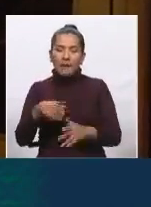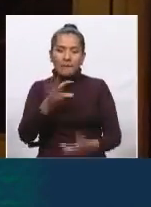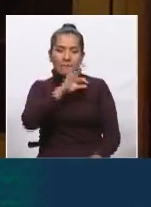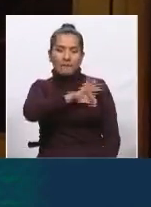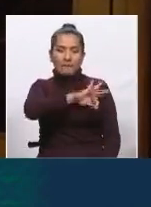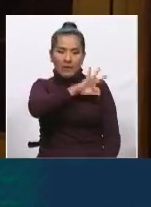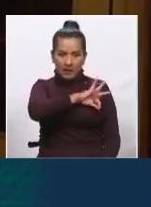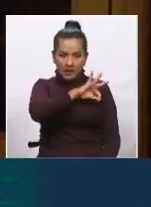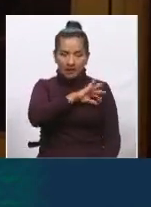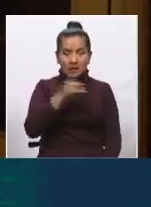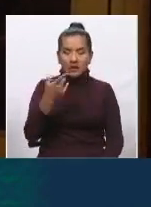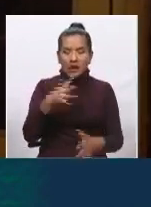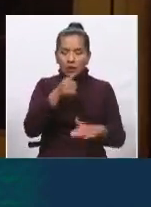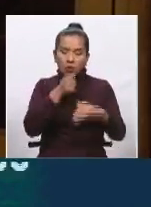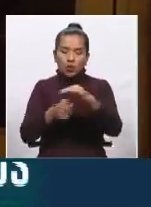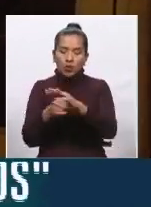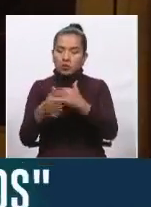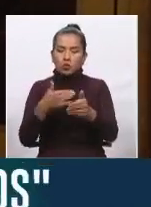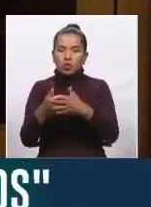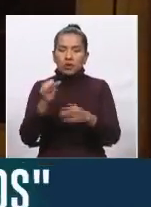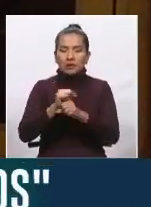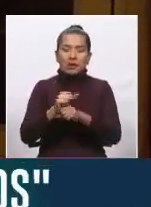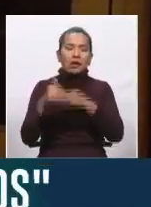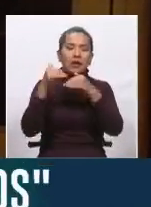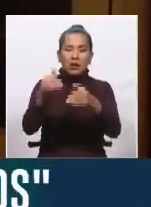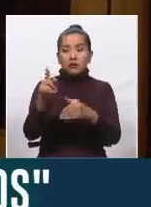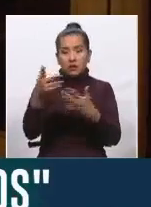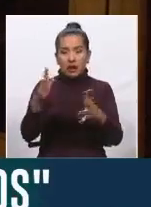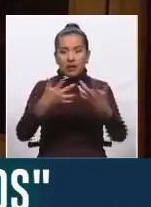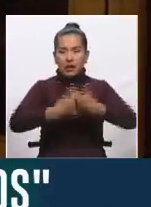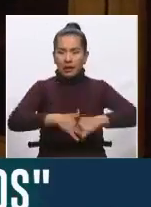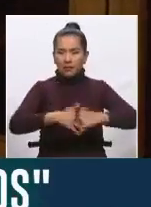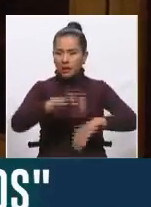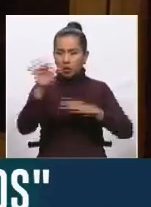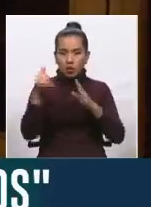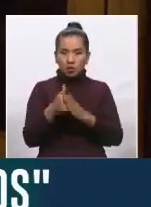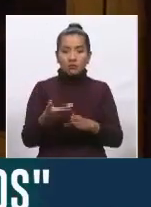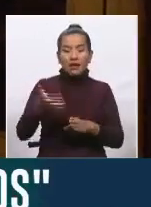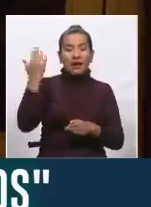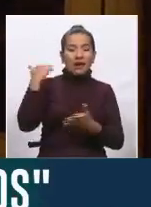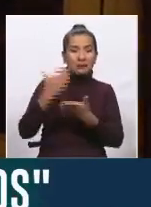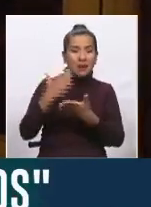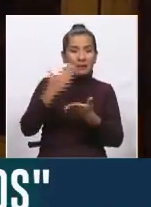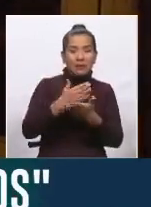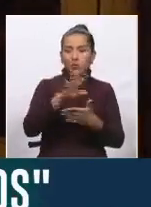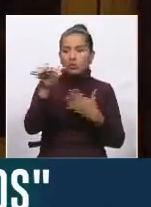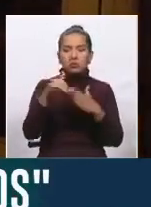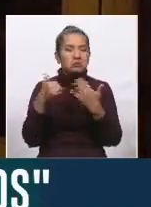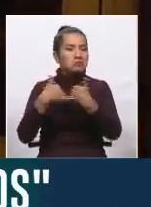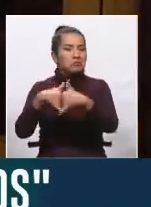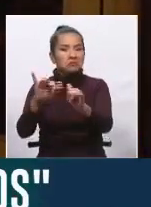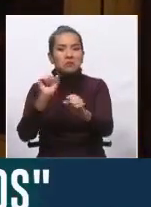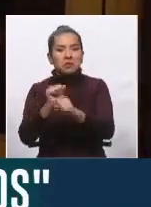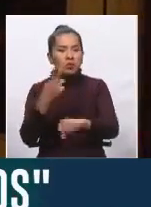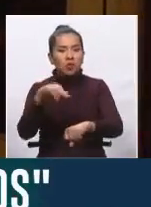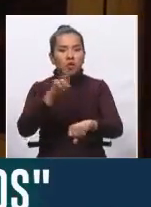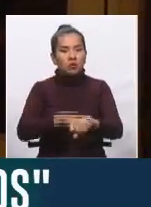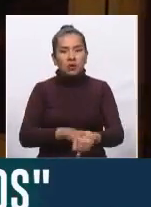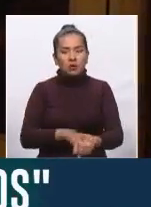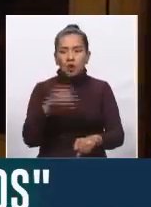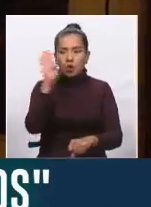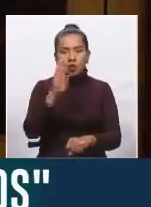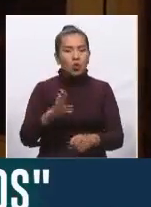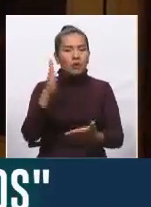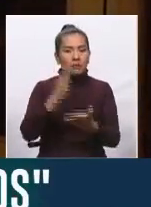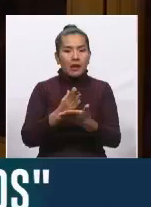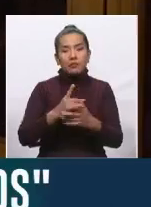paran de trabajar. Las empresas del parque industrial nunca han parado en los anteriores paros o bloqueos, pero de alguna manera